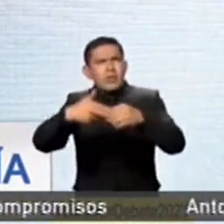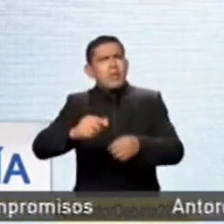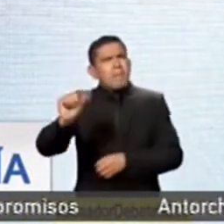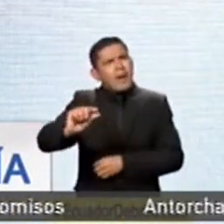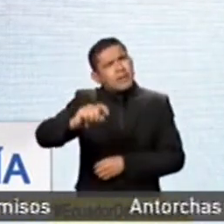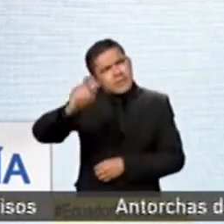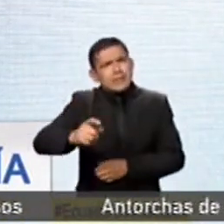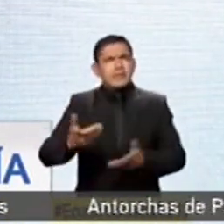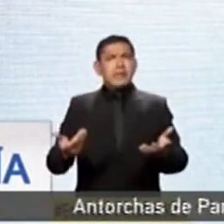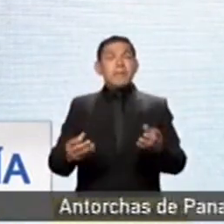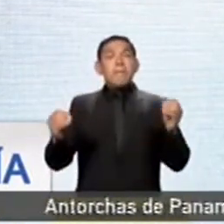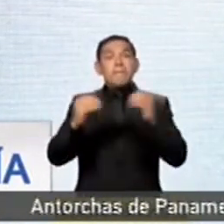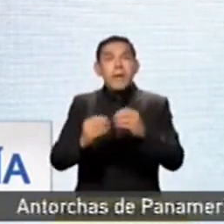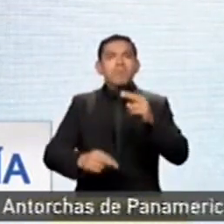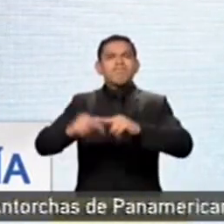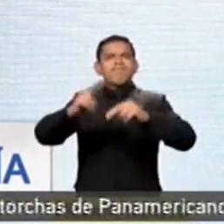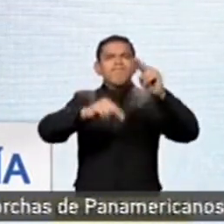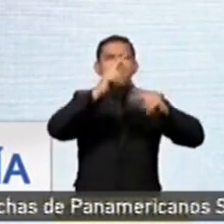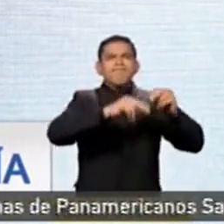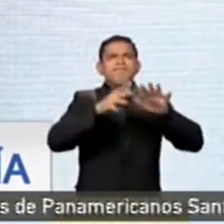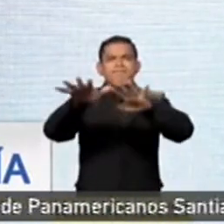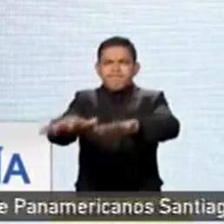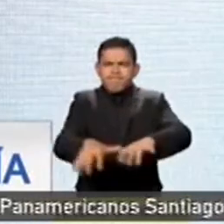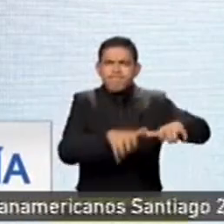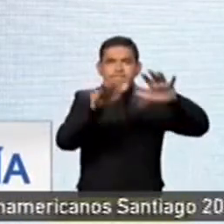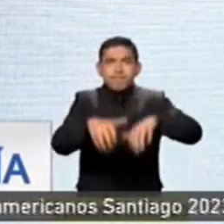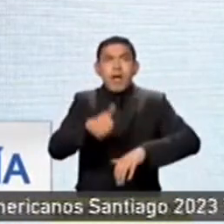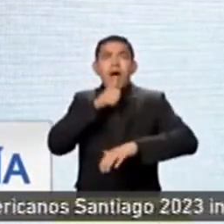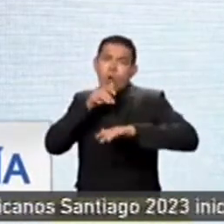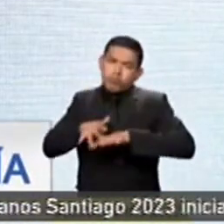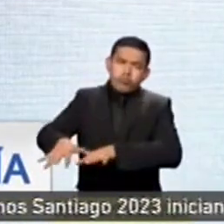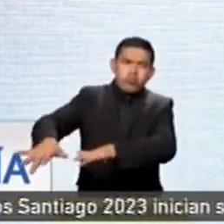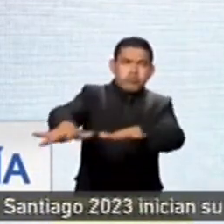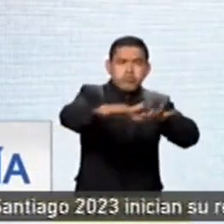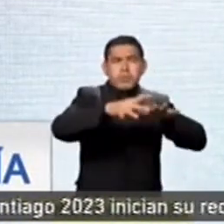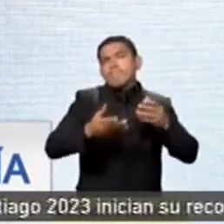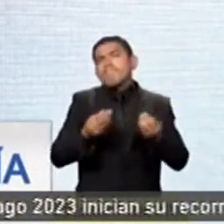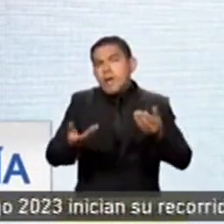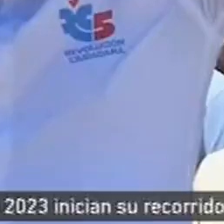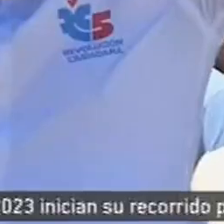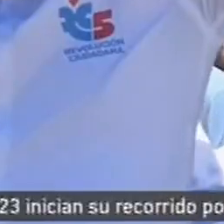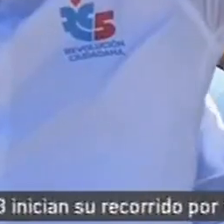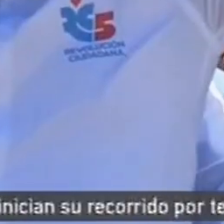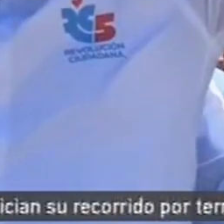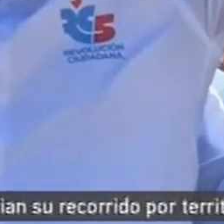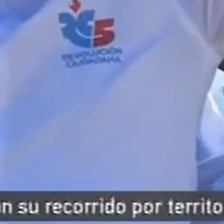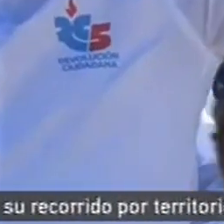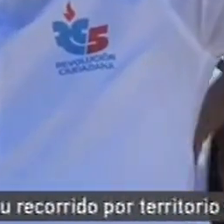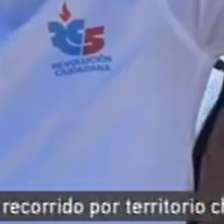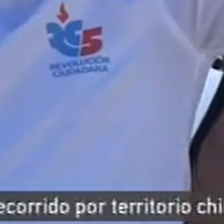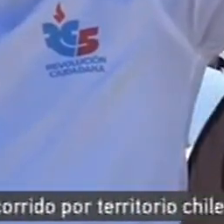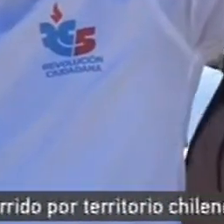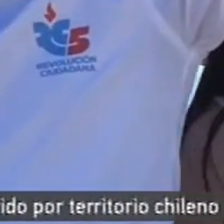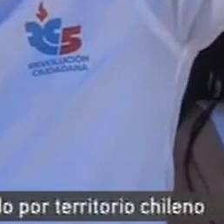bajo un desarrollo de infraestructura de riego para nuestros pequeños y grandes agricultores sin olvidarnos González